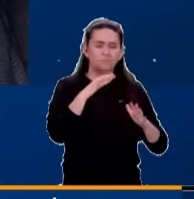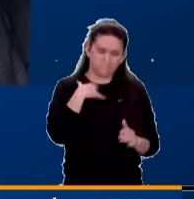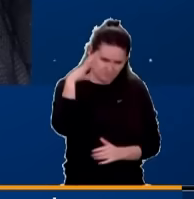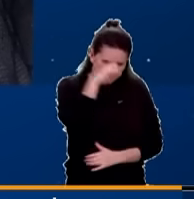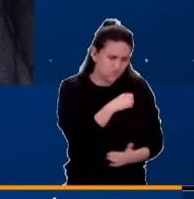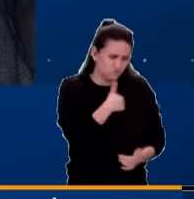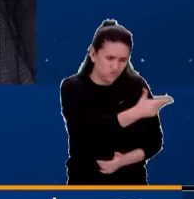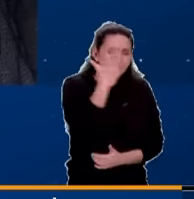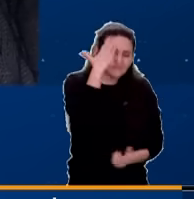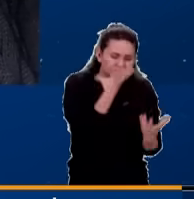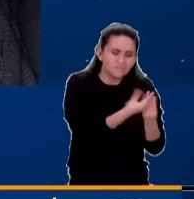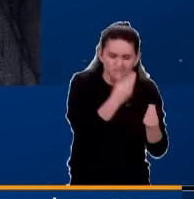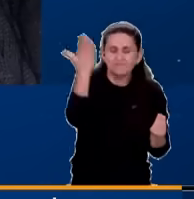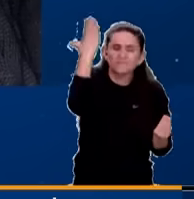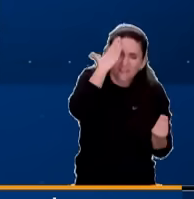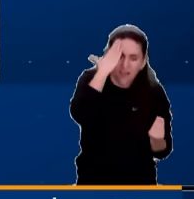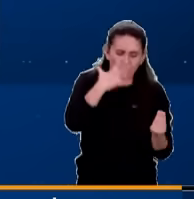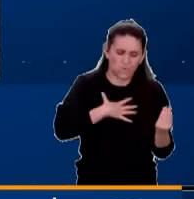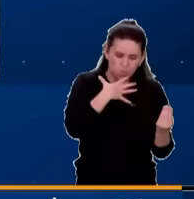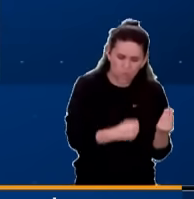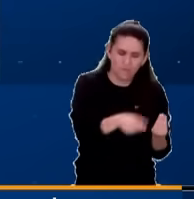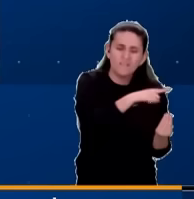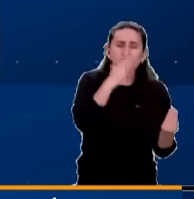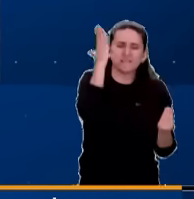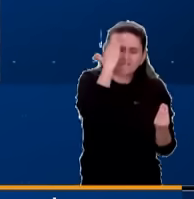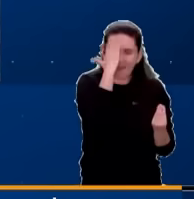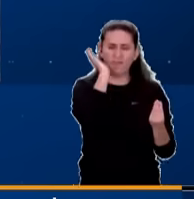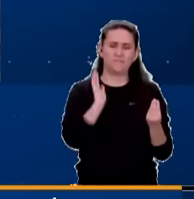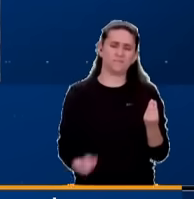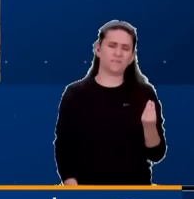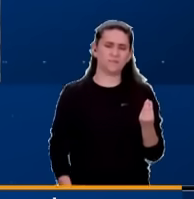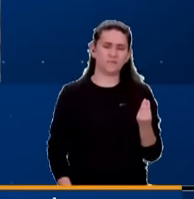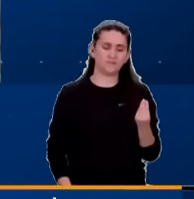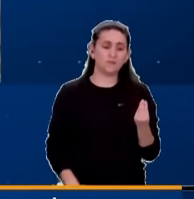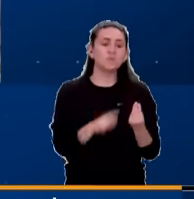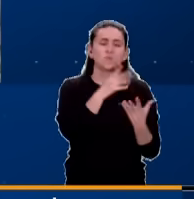visto sangre allá y más sin embargo ellos